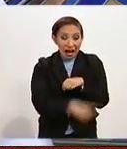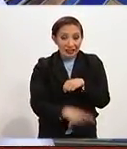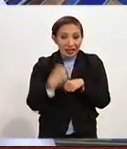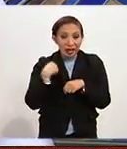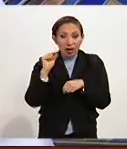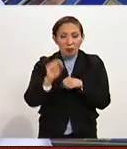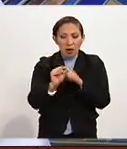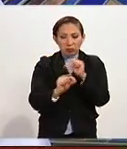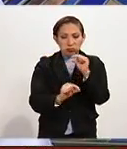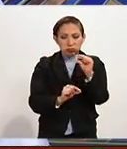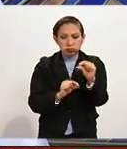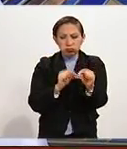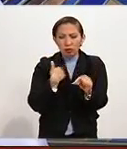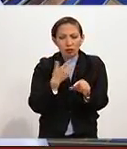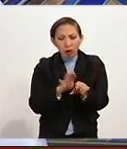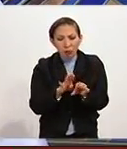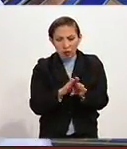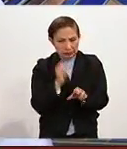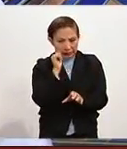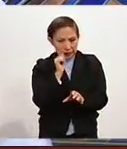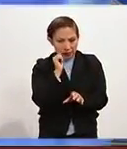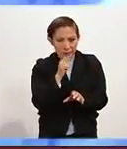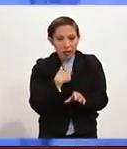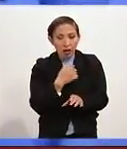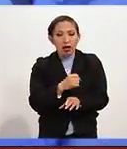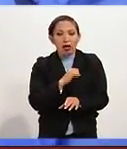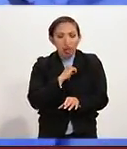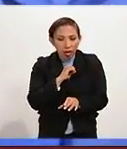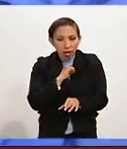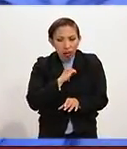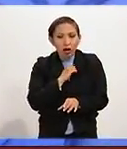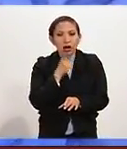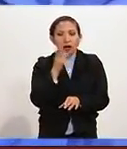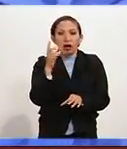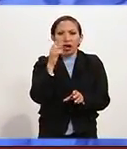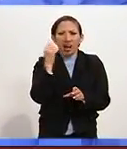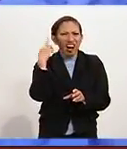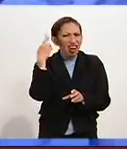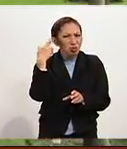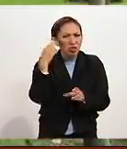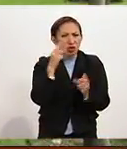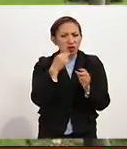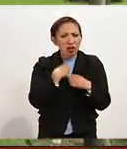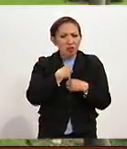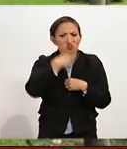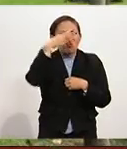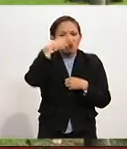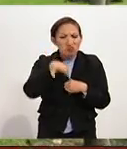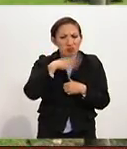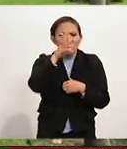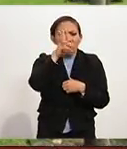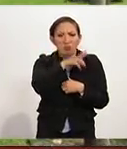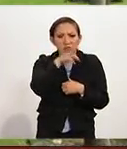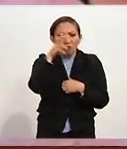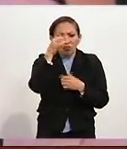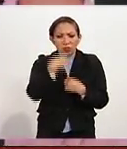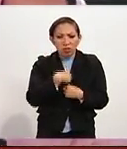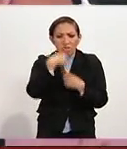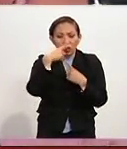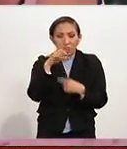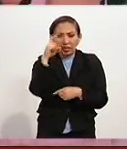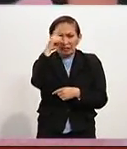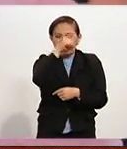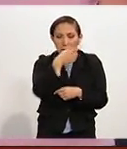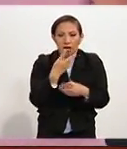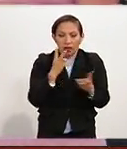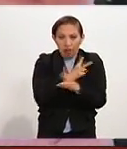se va a manifestar es normalmente con tos, sibilancias, como silbidos al respirar, dificultad para